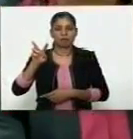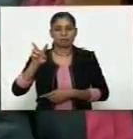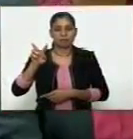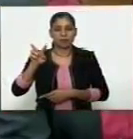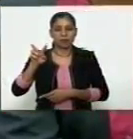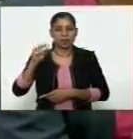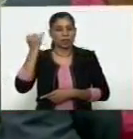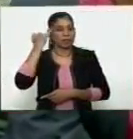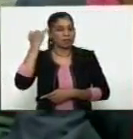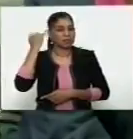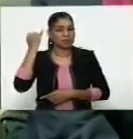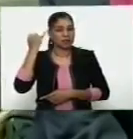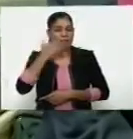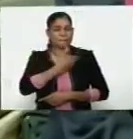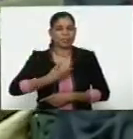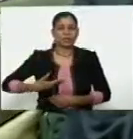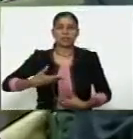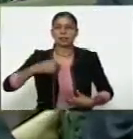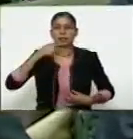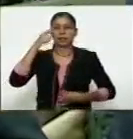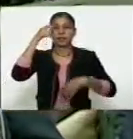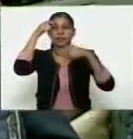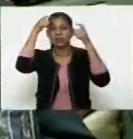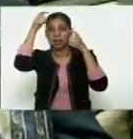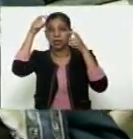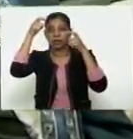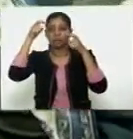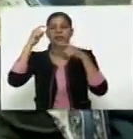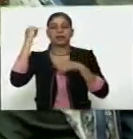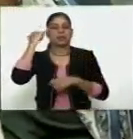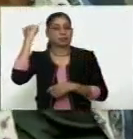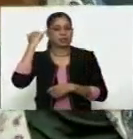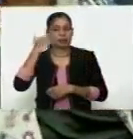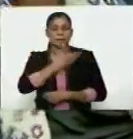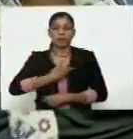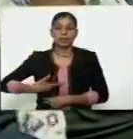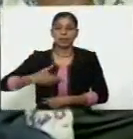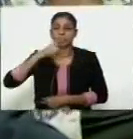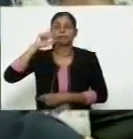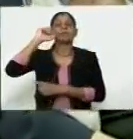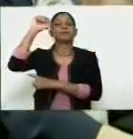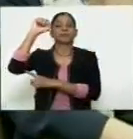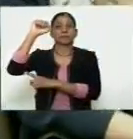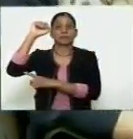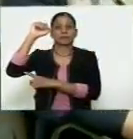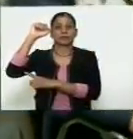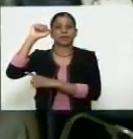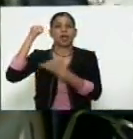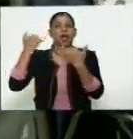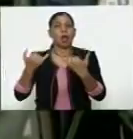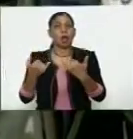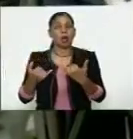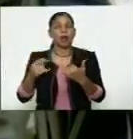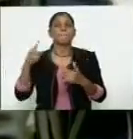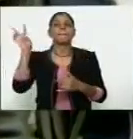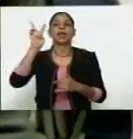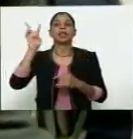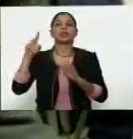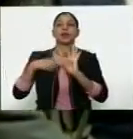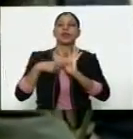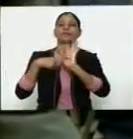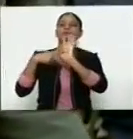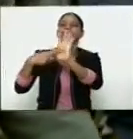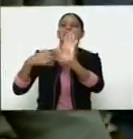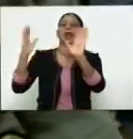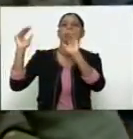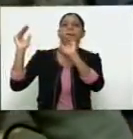del presidente Chávez y el liderazgo del presidente Maduro, hoy en día son esperanza de